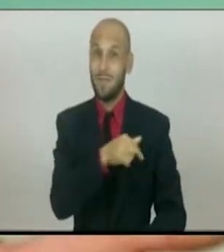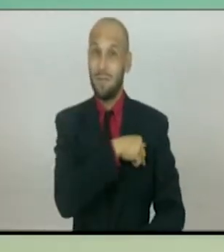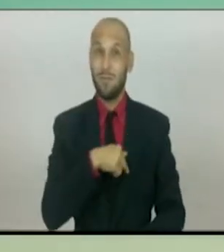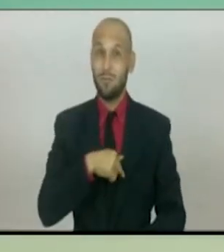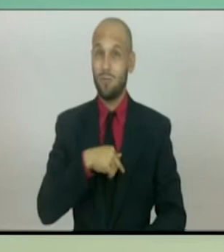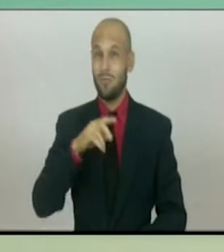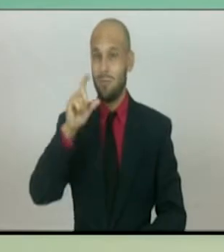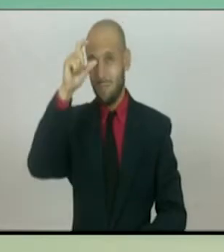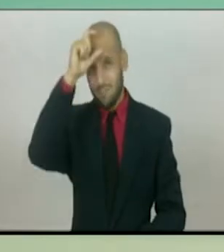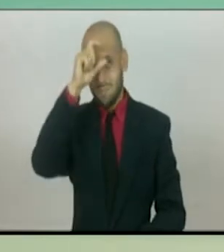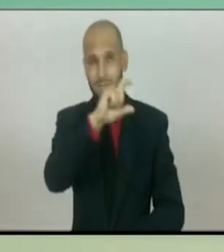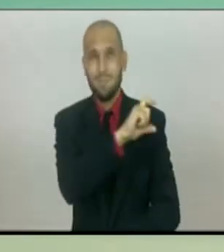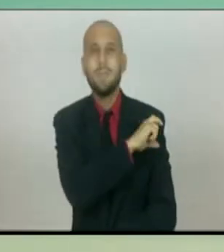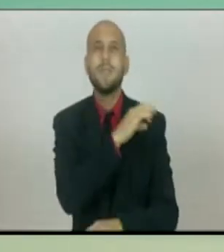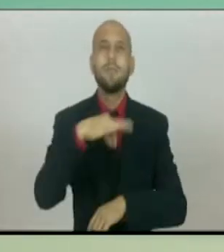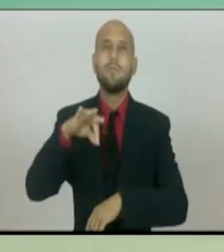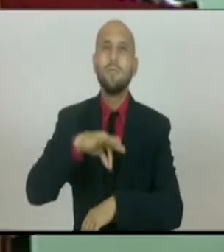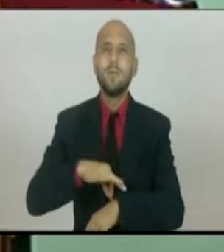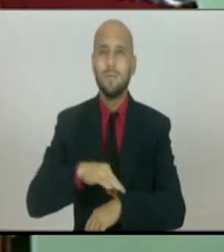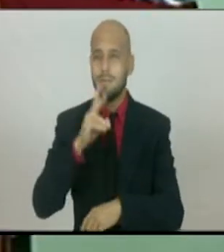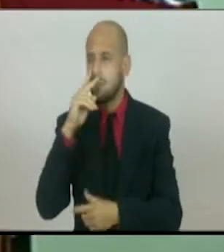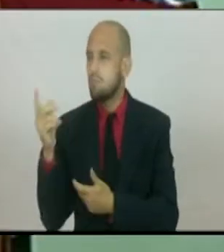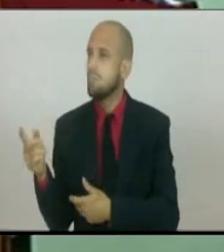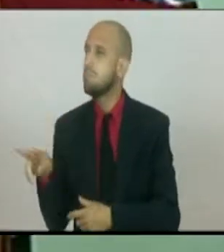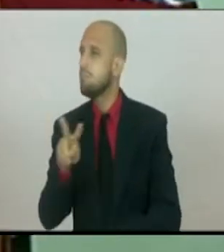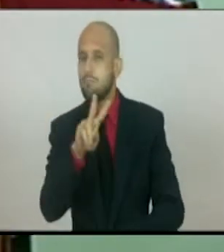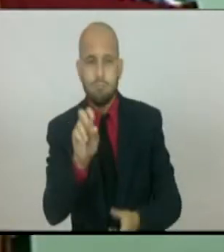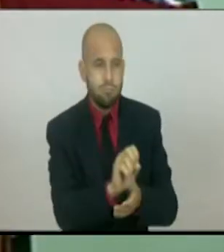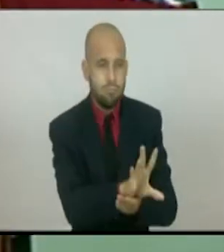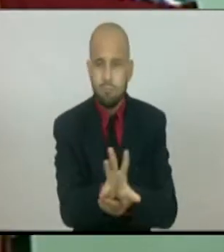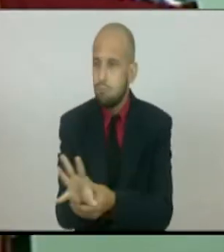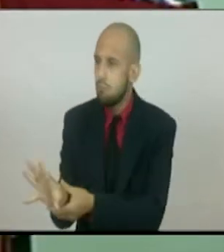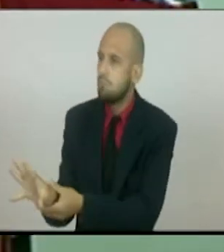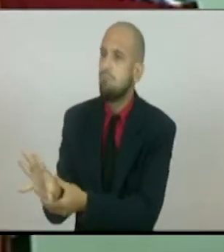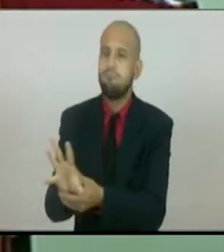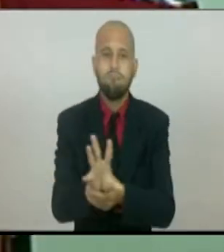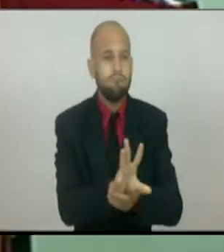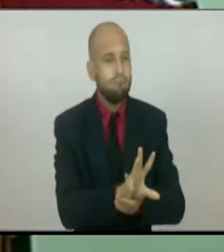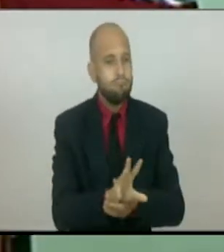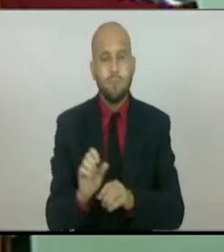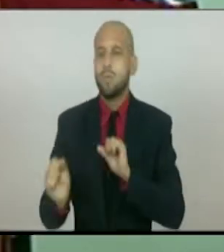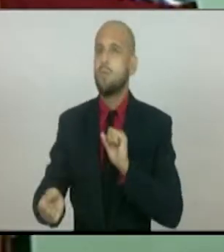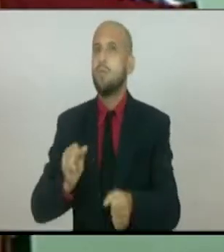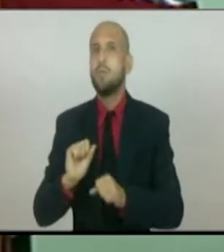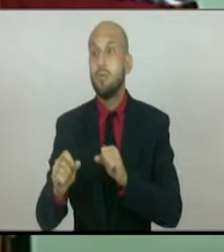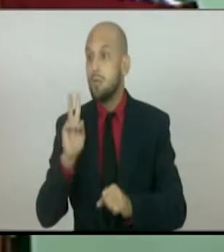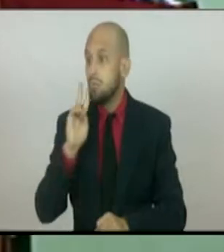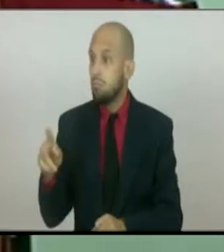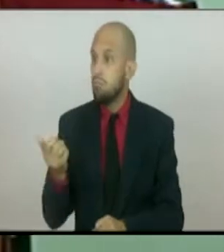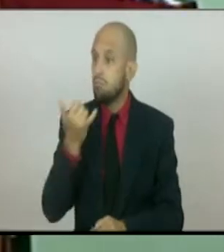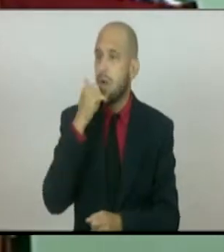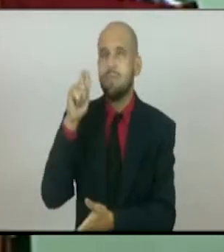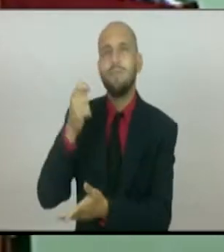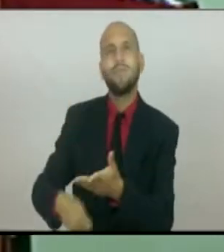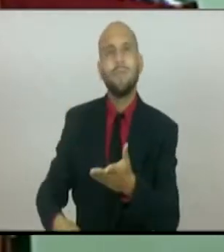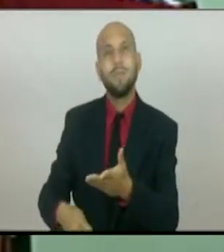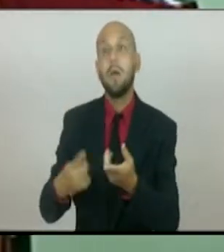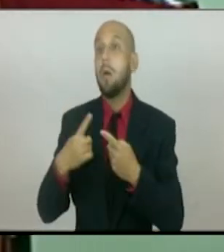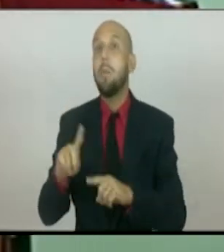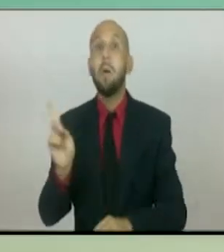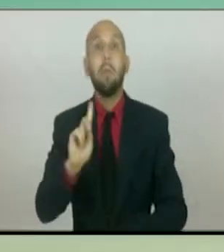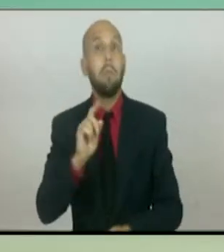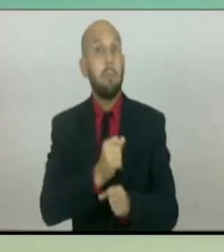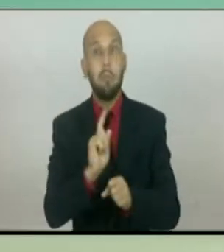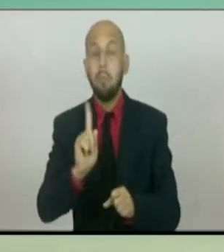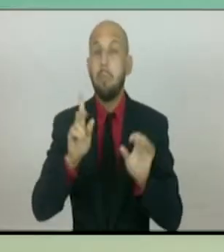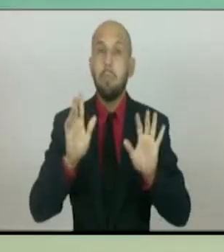destruye los depósitos artificiales, da una educación sanitaria. Bueno, no lo hicimos. Esto favorece, por supuesto, el incremento y la proliferación